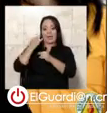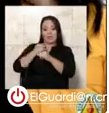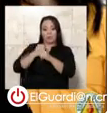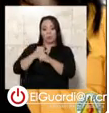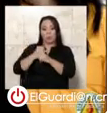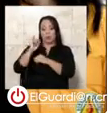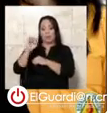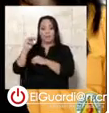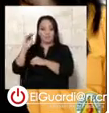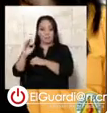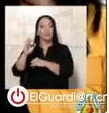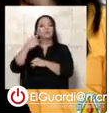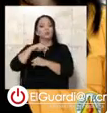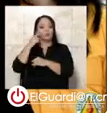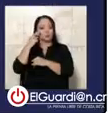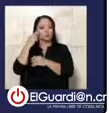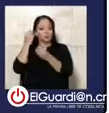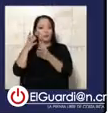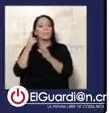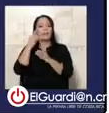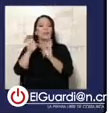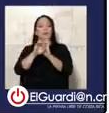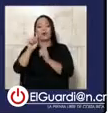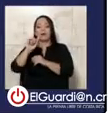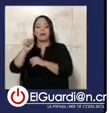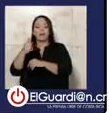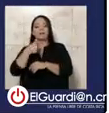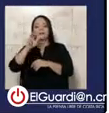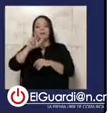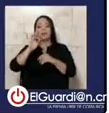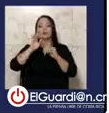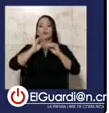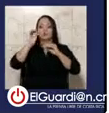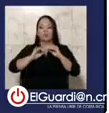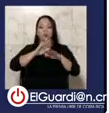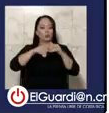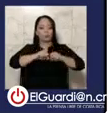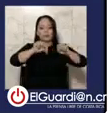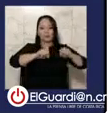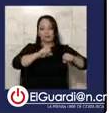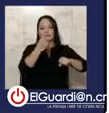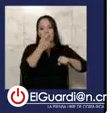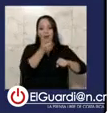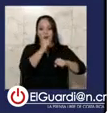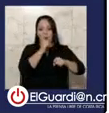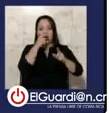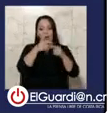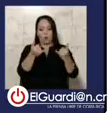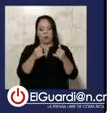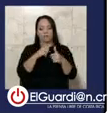Nacional, sumado con datos como que el AIA tiene un 38% de sus sistemas con déficit hídrico a hoy,